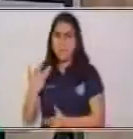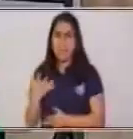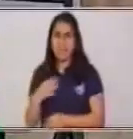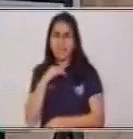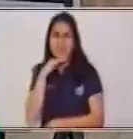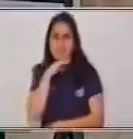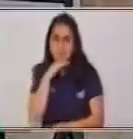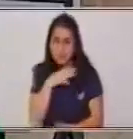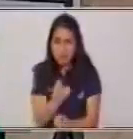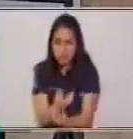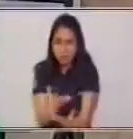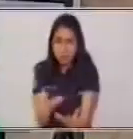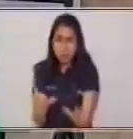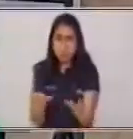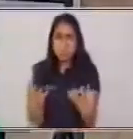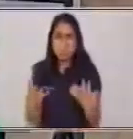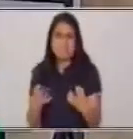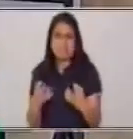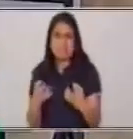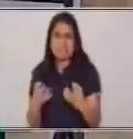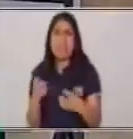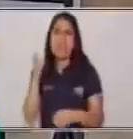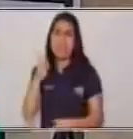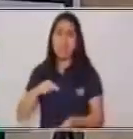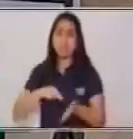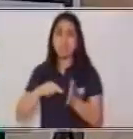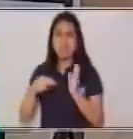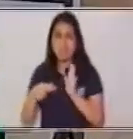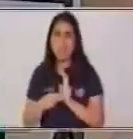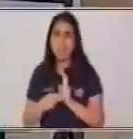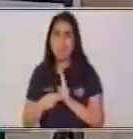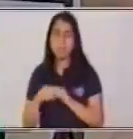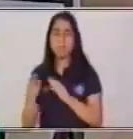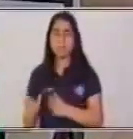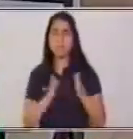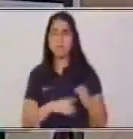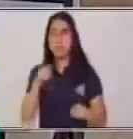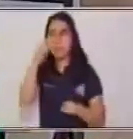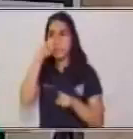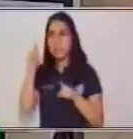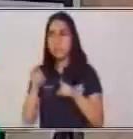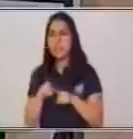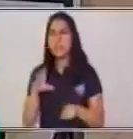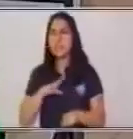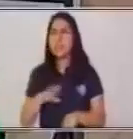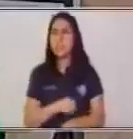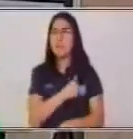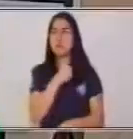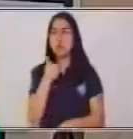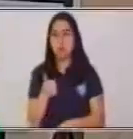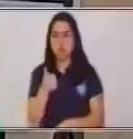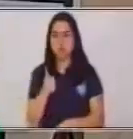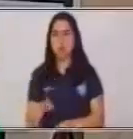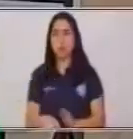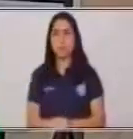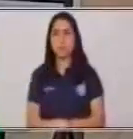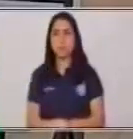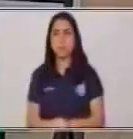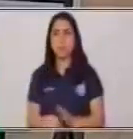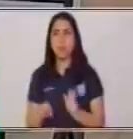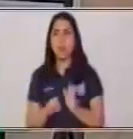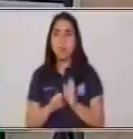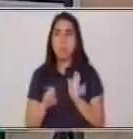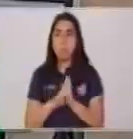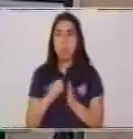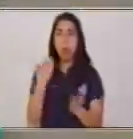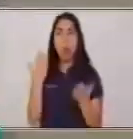cosas, las vamos a definir o las vamos a comparar una con la otra. Por ejemplo, muchos han